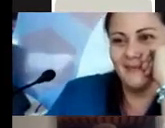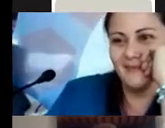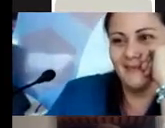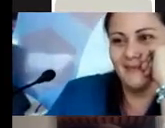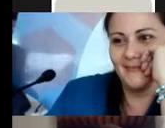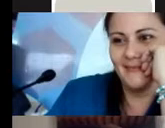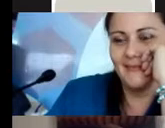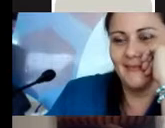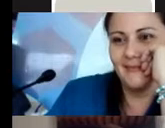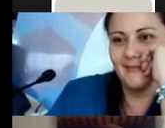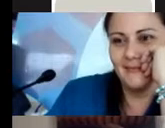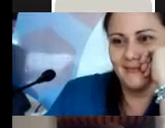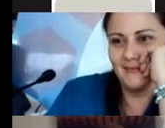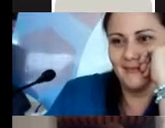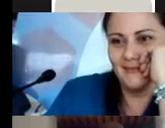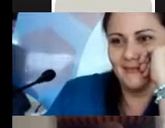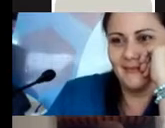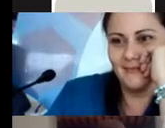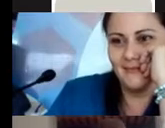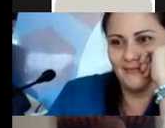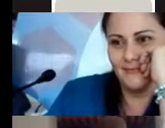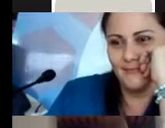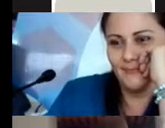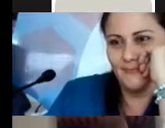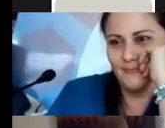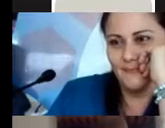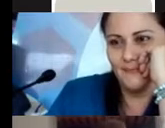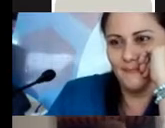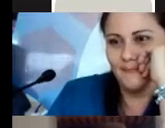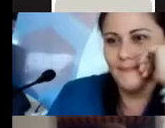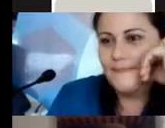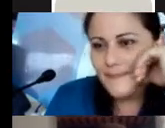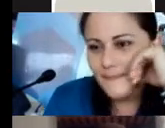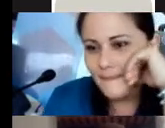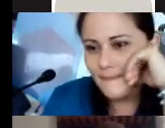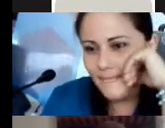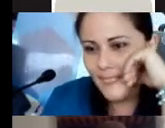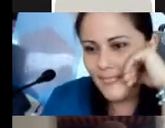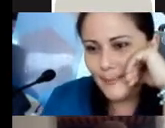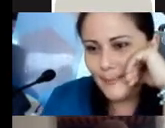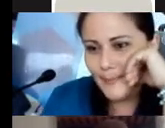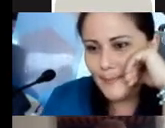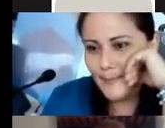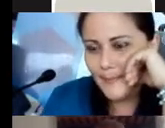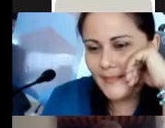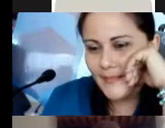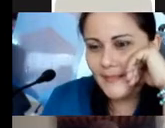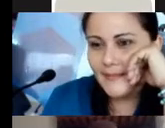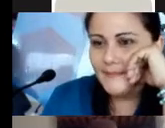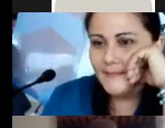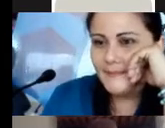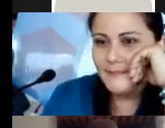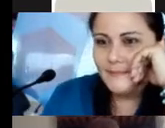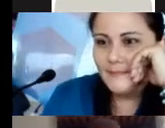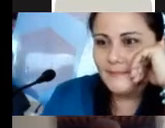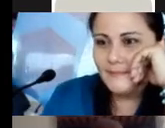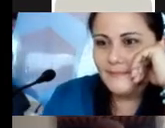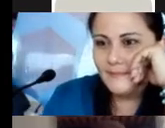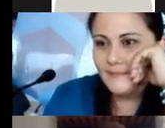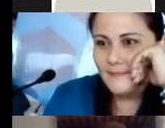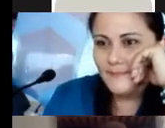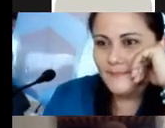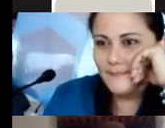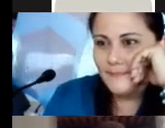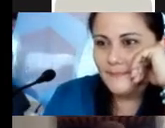Báltico, generalmente viene de Finlandia, ¿ok? Es una madera de Finlandia tratada, es una madera muy seca, no